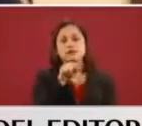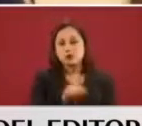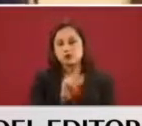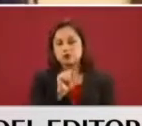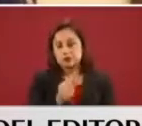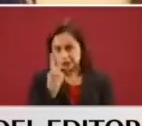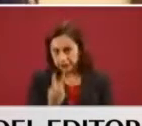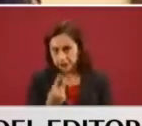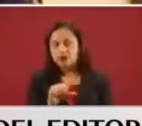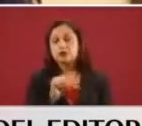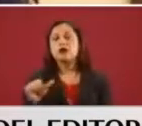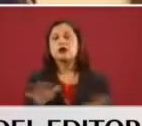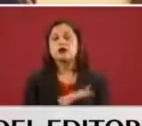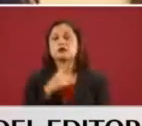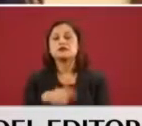176.72 a